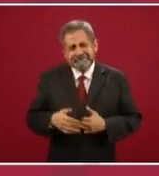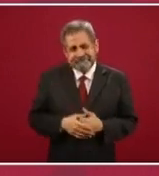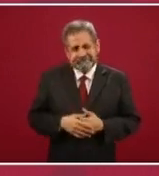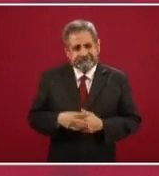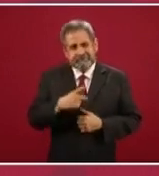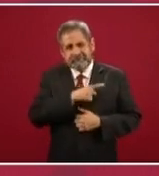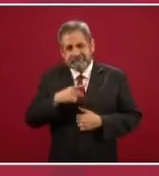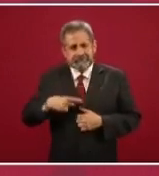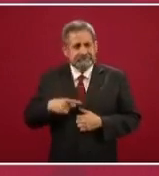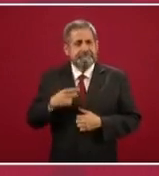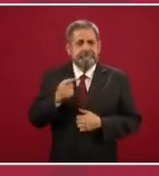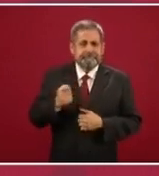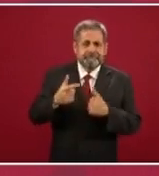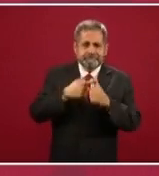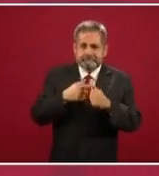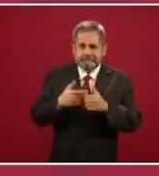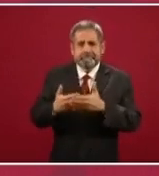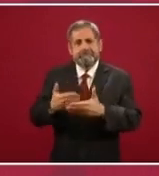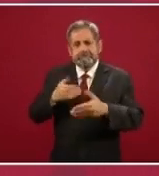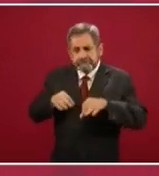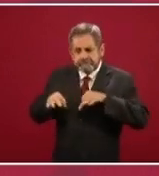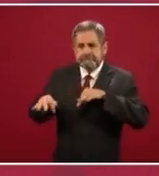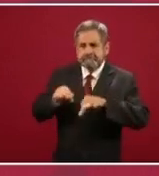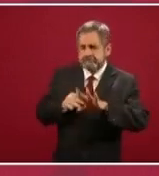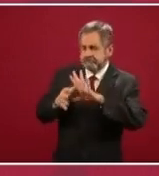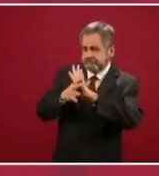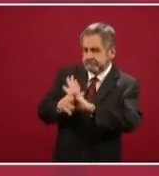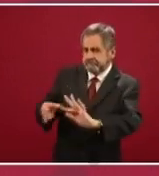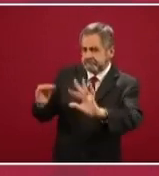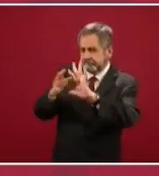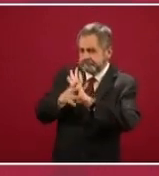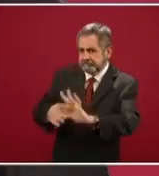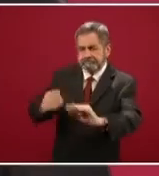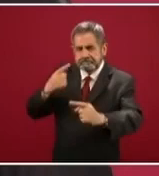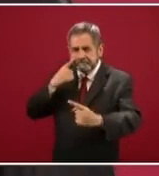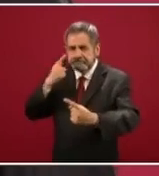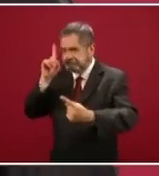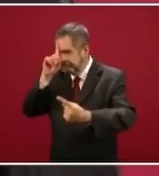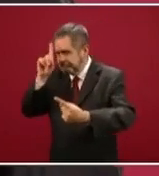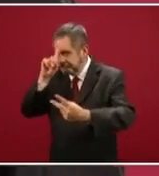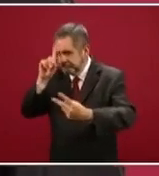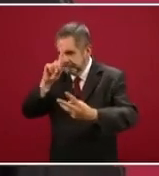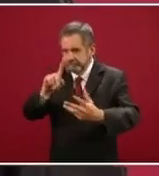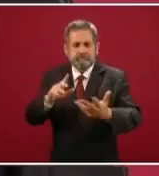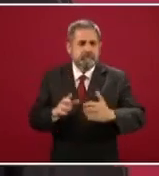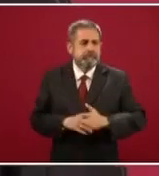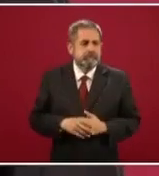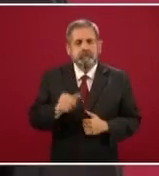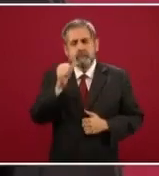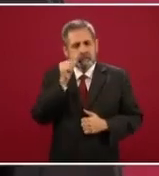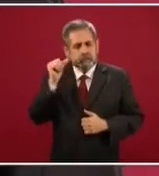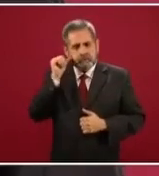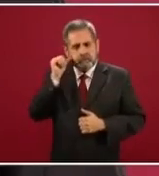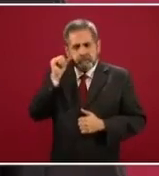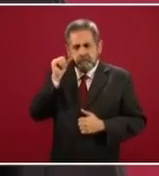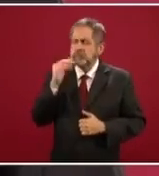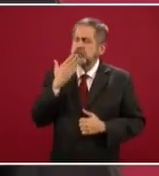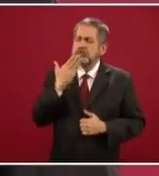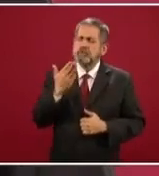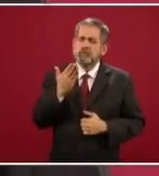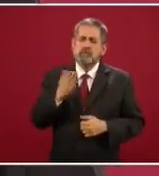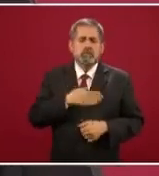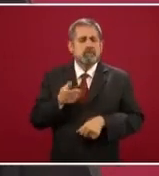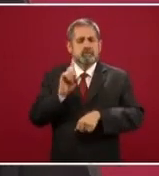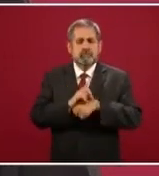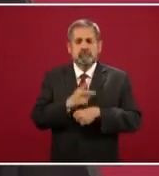Tiene que haber trabajo de concientización. Entonces, ayer fue un buen día en ese sentido y